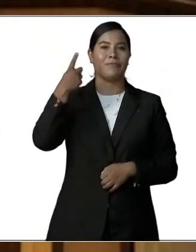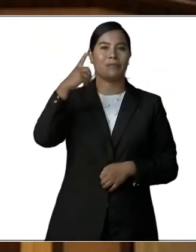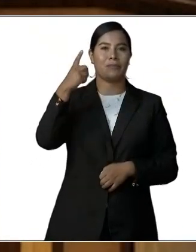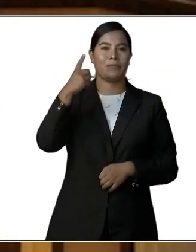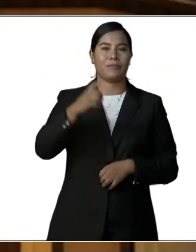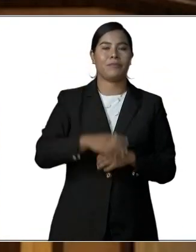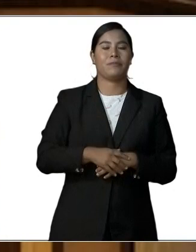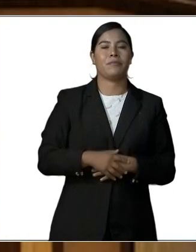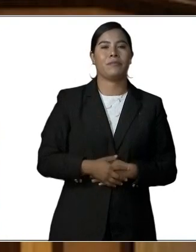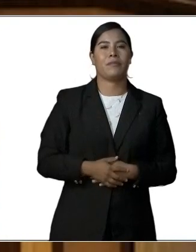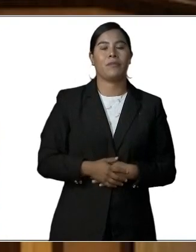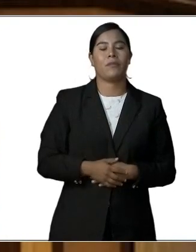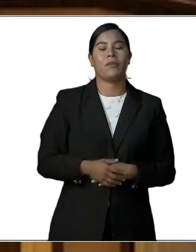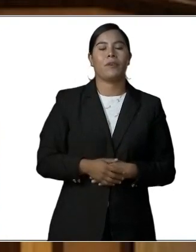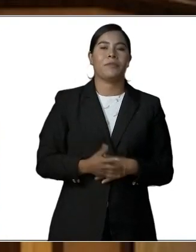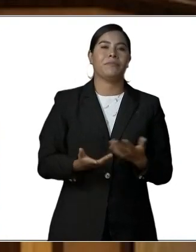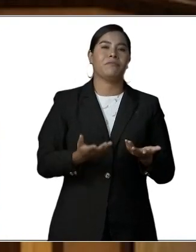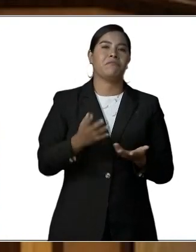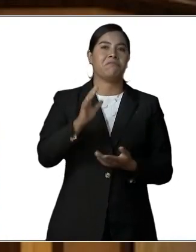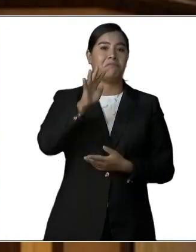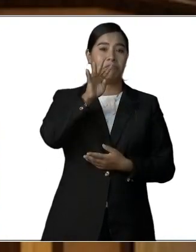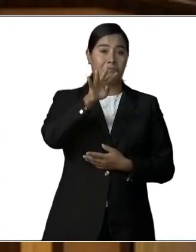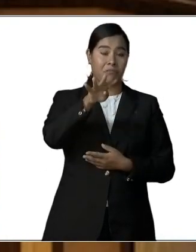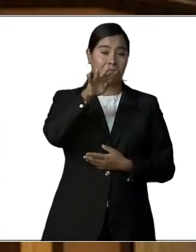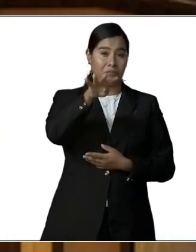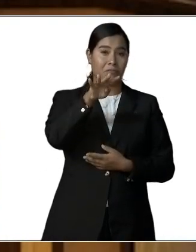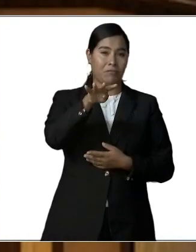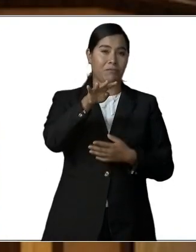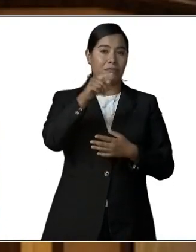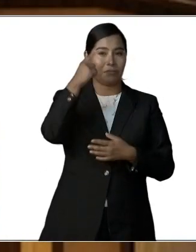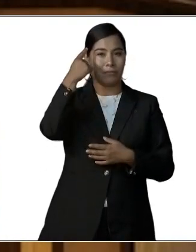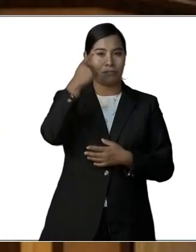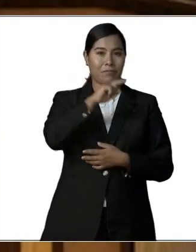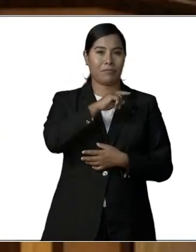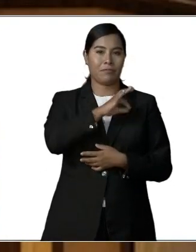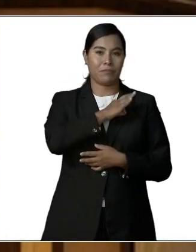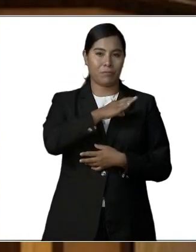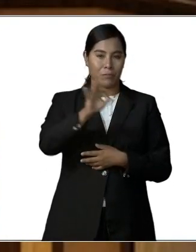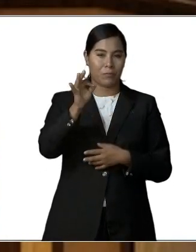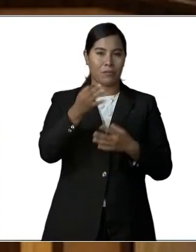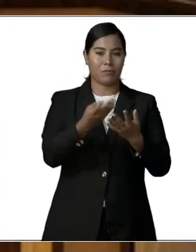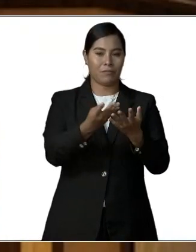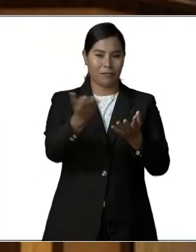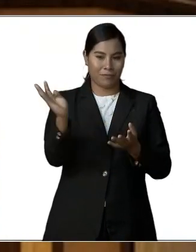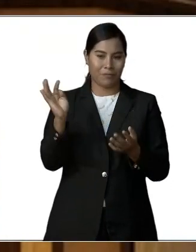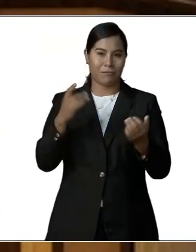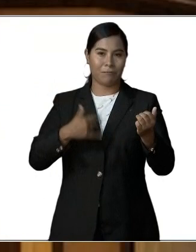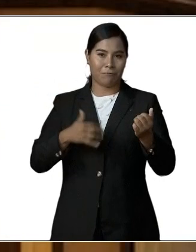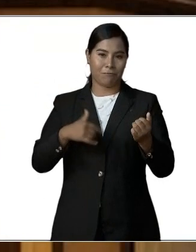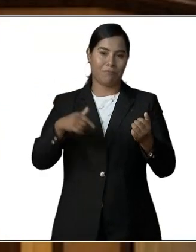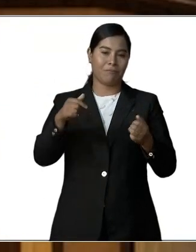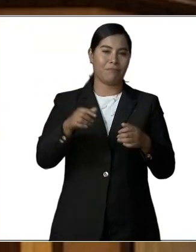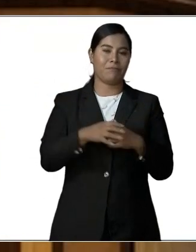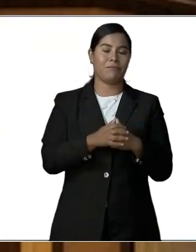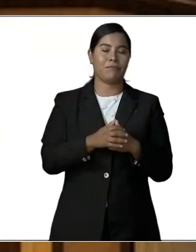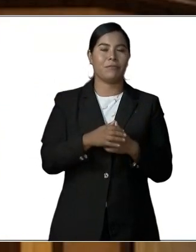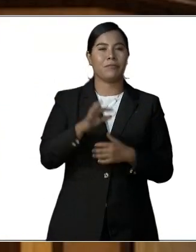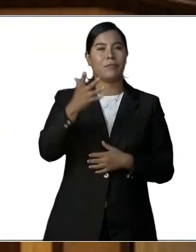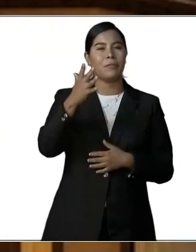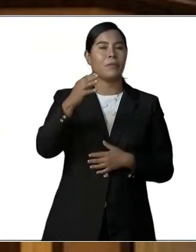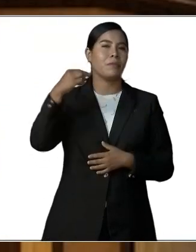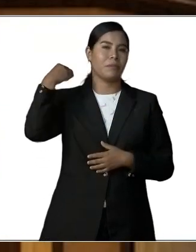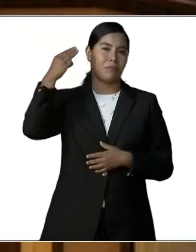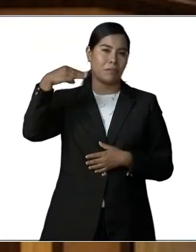pueden subir escenario y pues vienen. Nosotros hemos tenido contacto desde el mes de marzo,